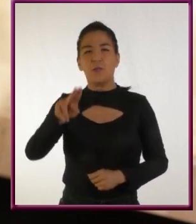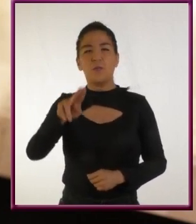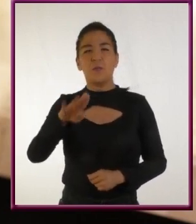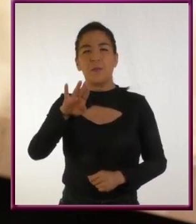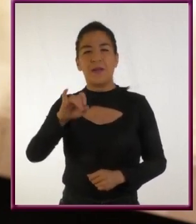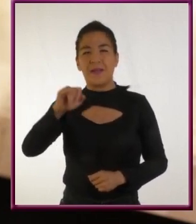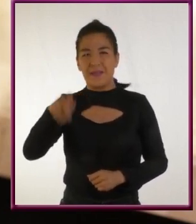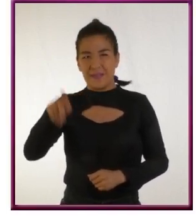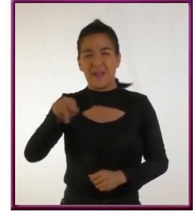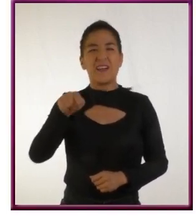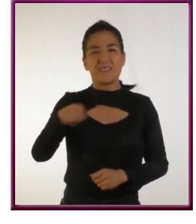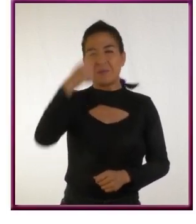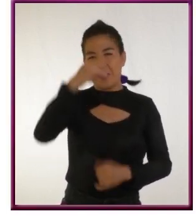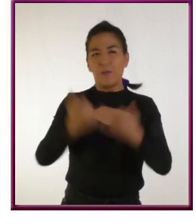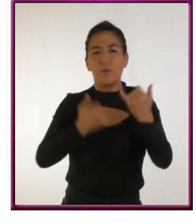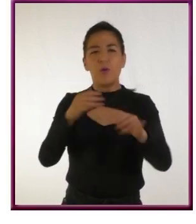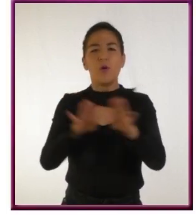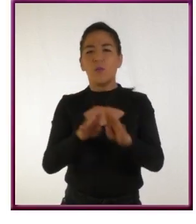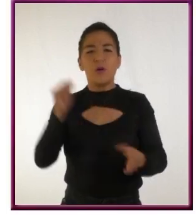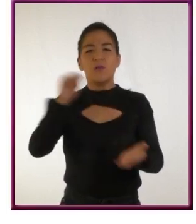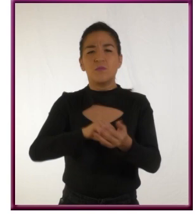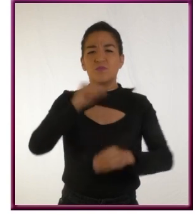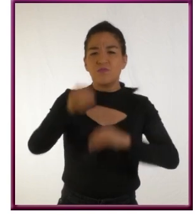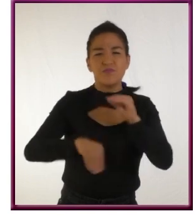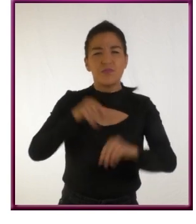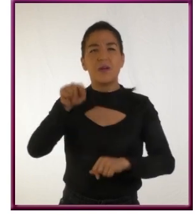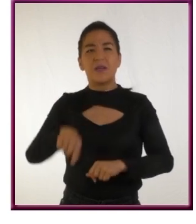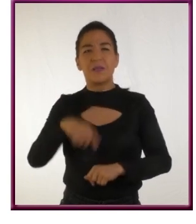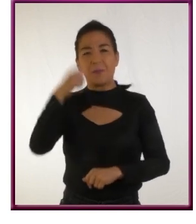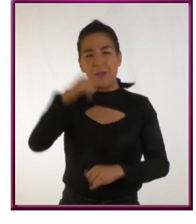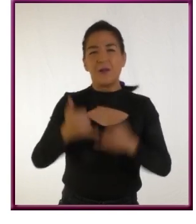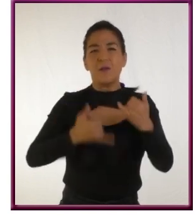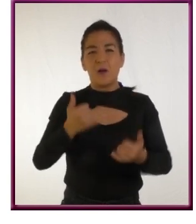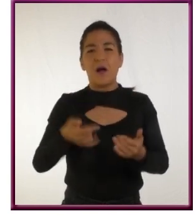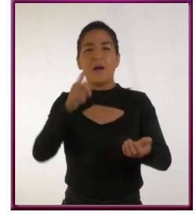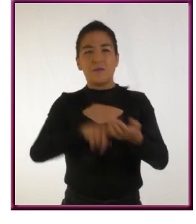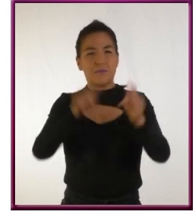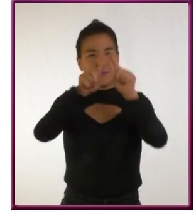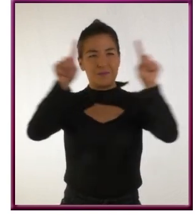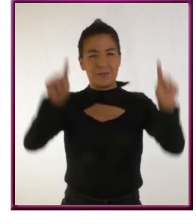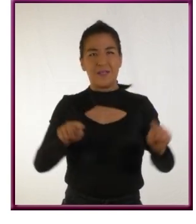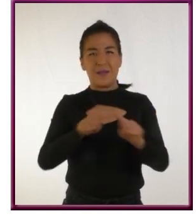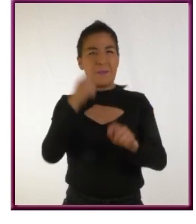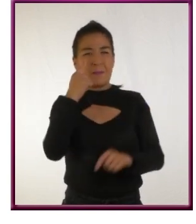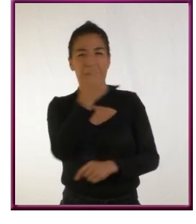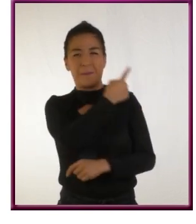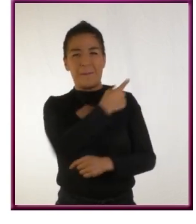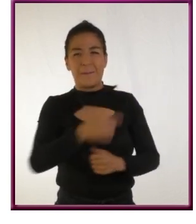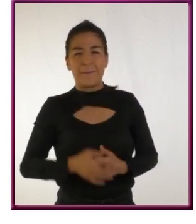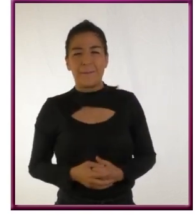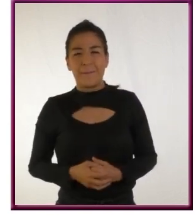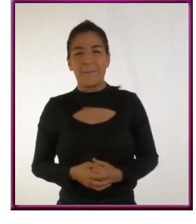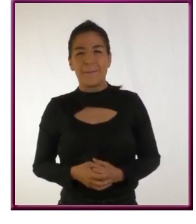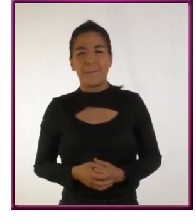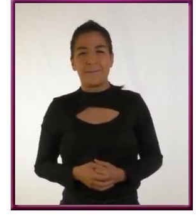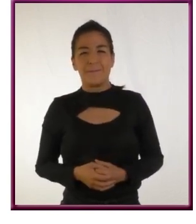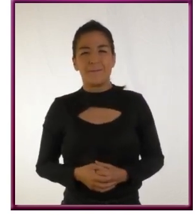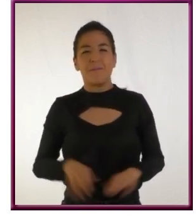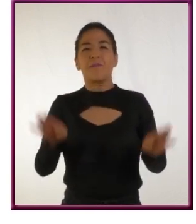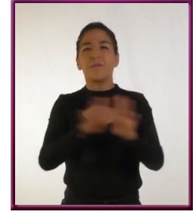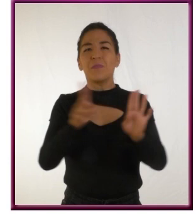bonito, pero ¿cómo los aplicamos a Sudoku? Le ponemos a uno de estos arreglos el templete de Sudoku, vemos que